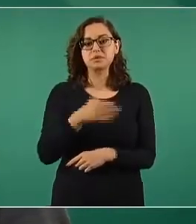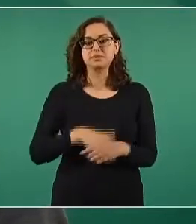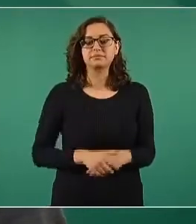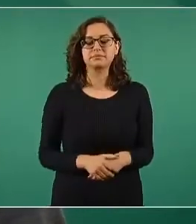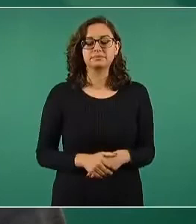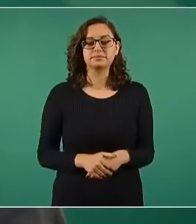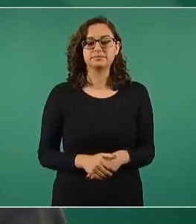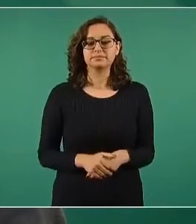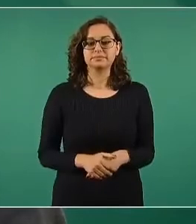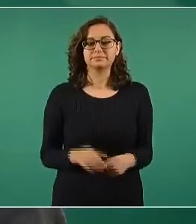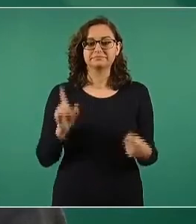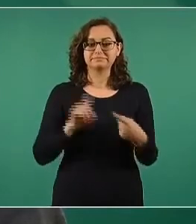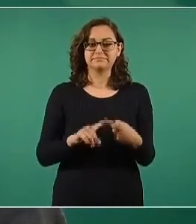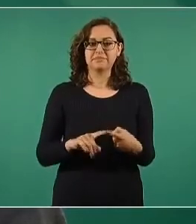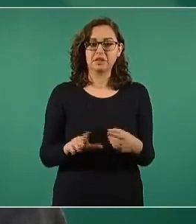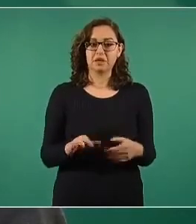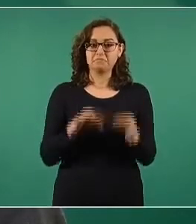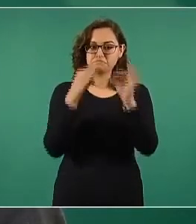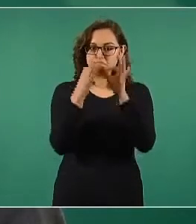disciplina,